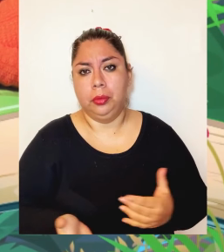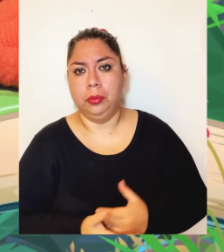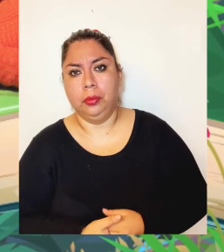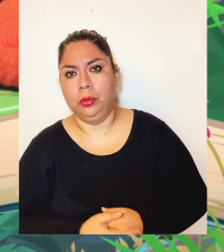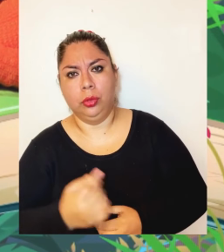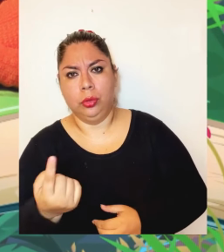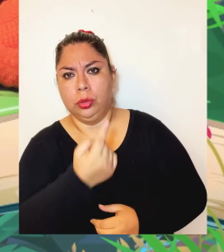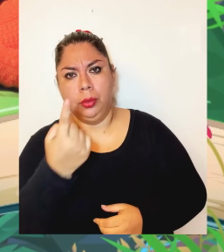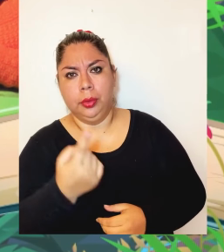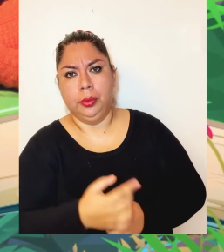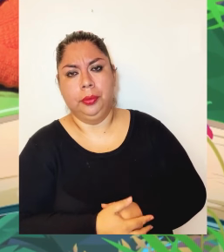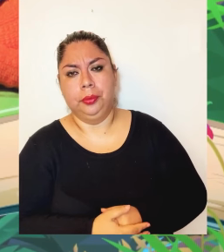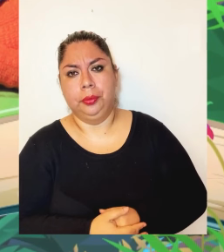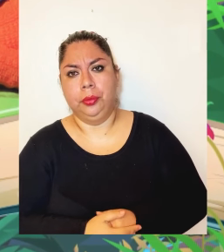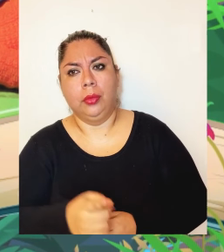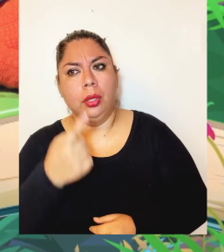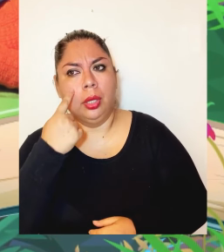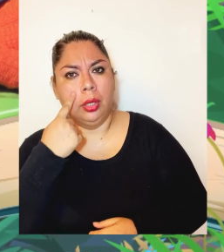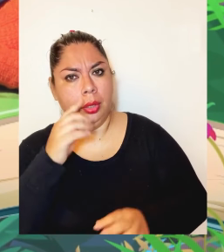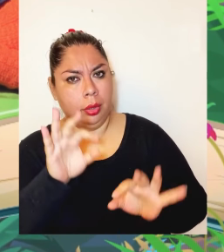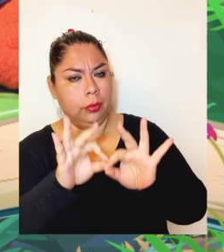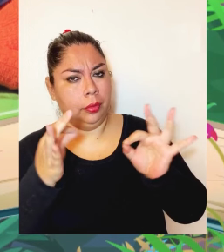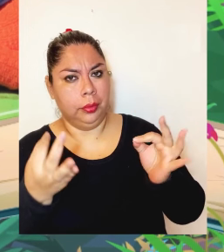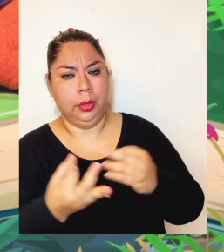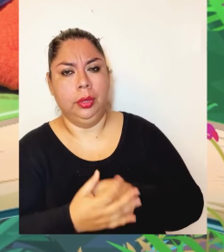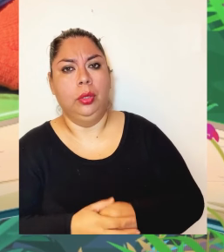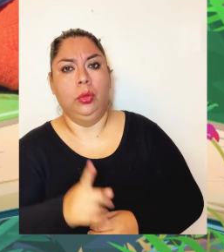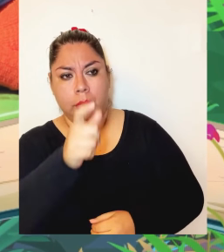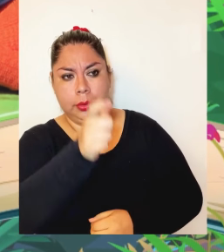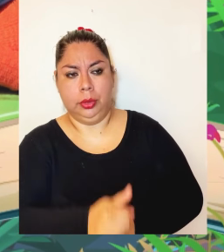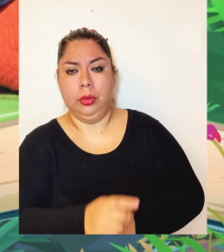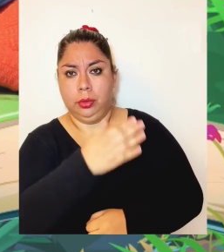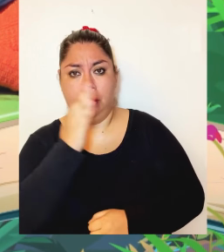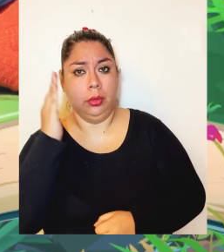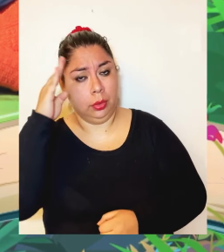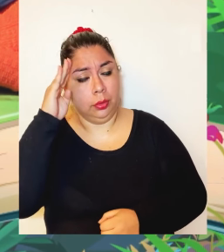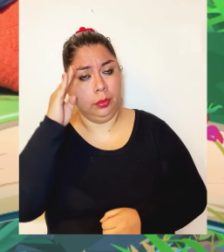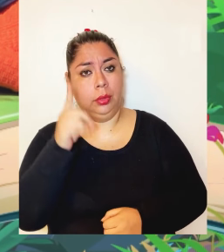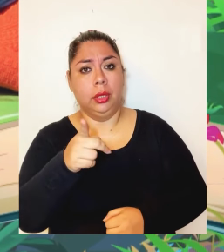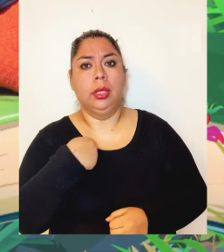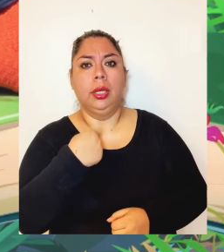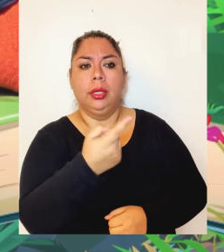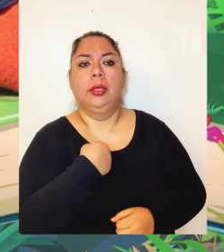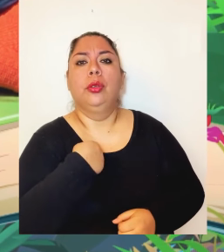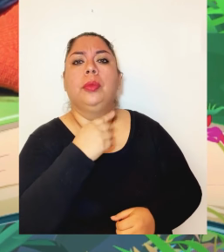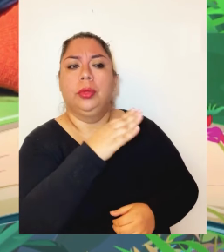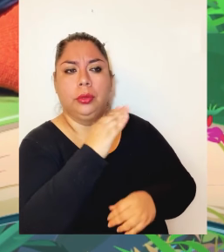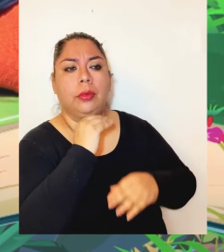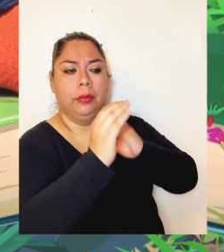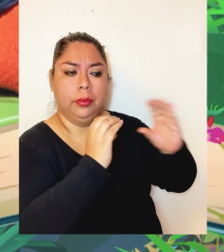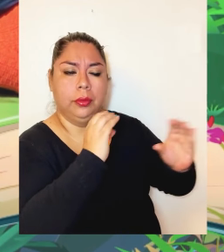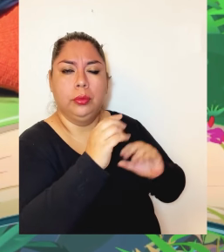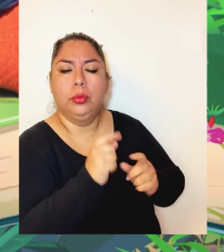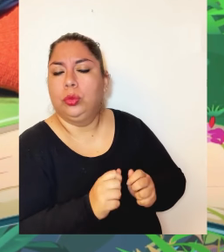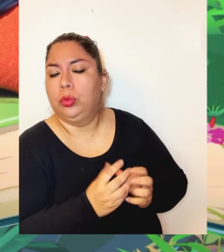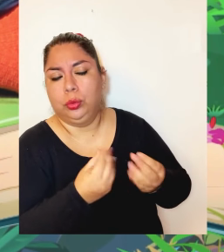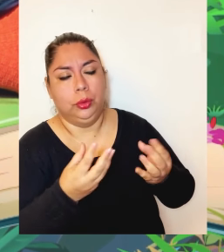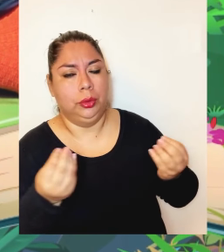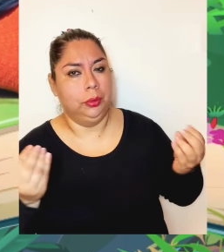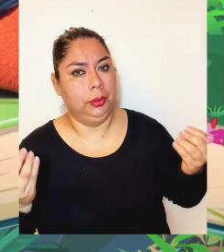Mana yawarnillaykimantachu kanman. Kayanmantaq wajrunakunamantapis ichaqa allin rexisqapuni